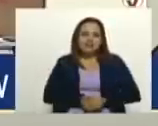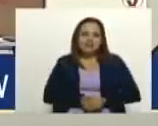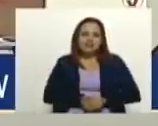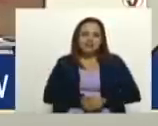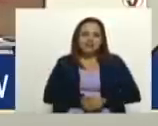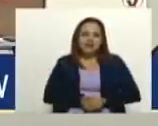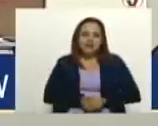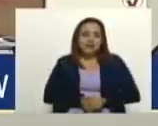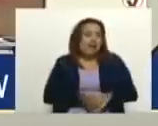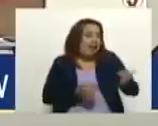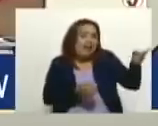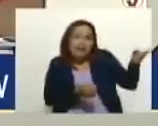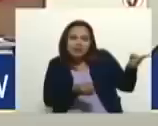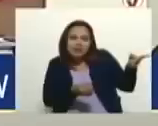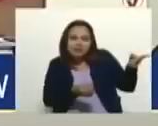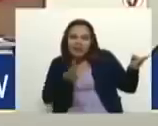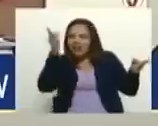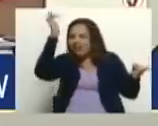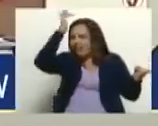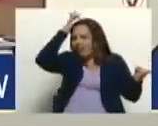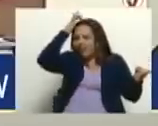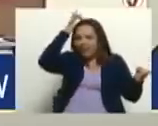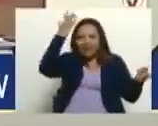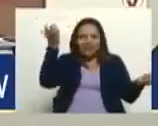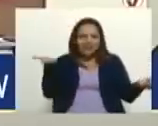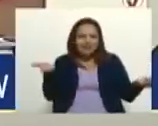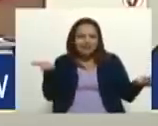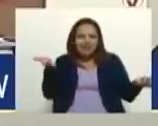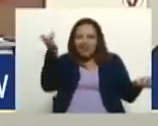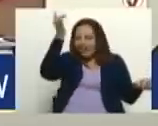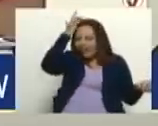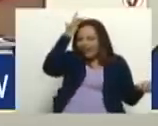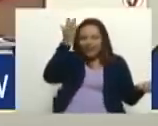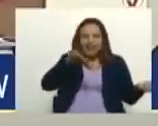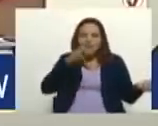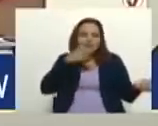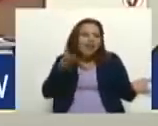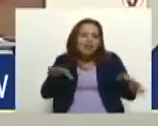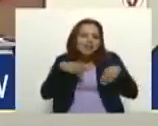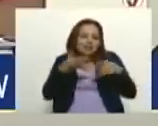monte, ni ellos se lo creen, ni ellos se lo creen.